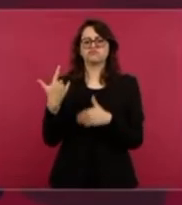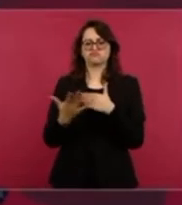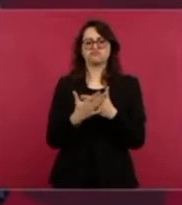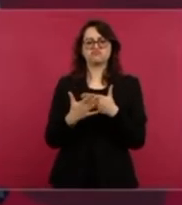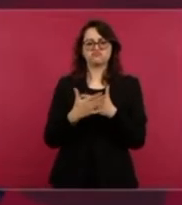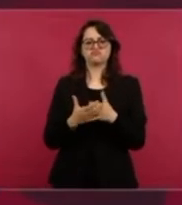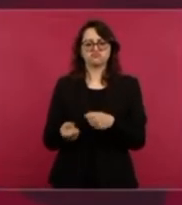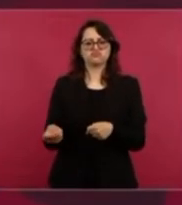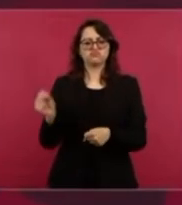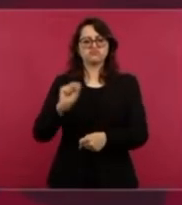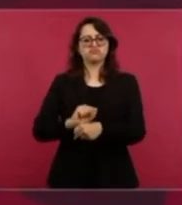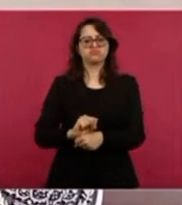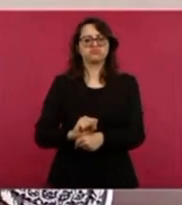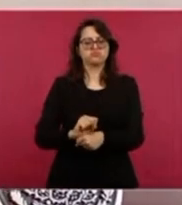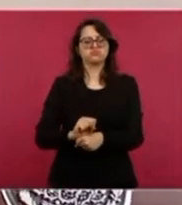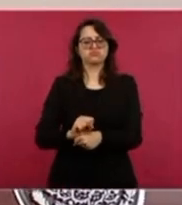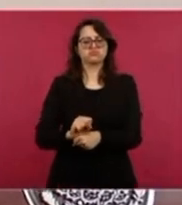viene, porque